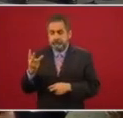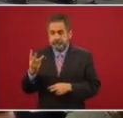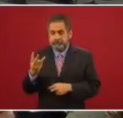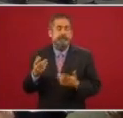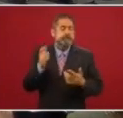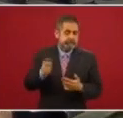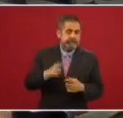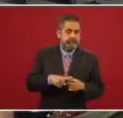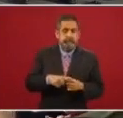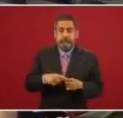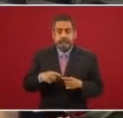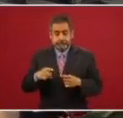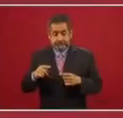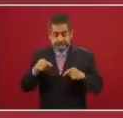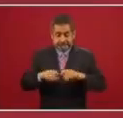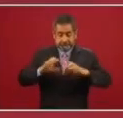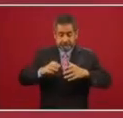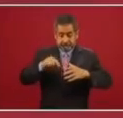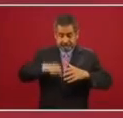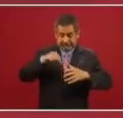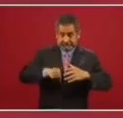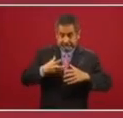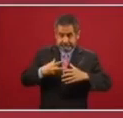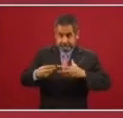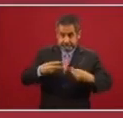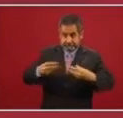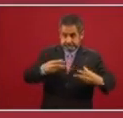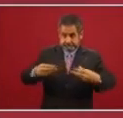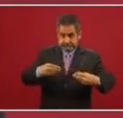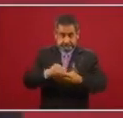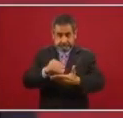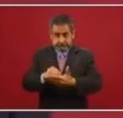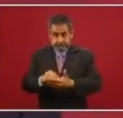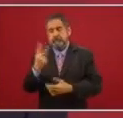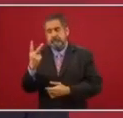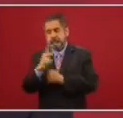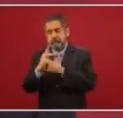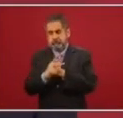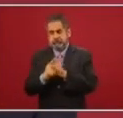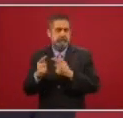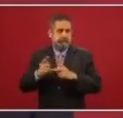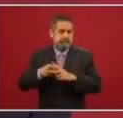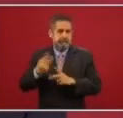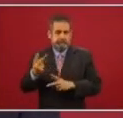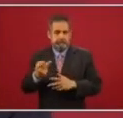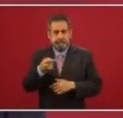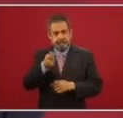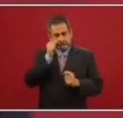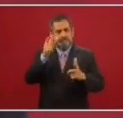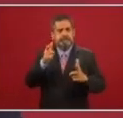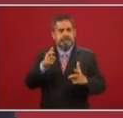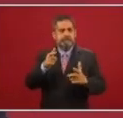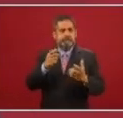una transmisión comunitaria sostenida se ha multiplicado por dos esta situación es la que nos llama no es cierto a